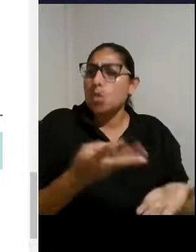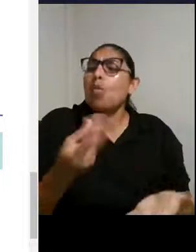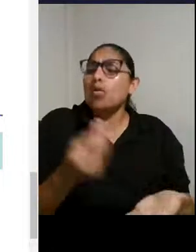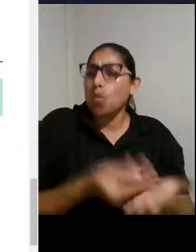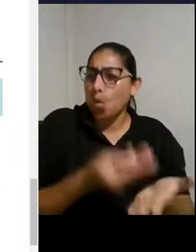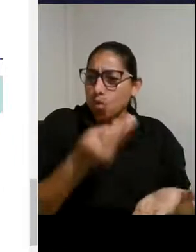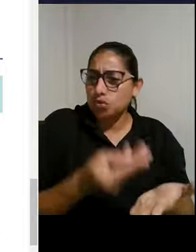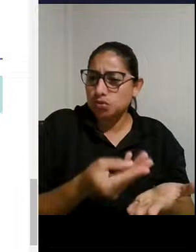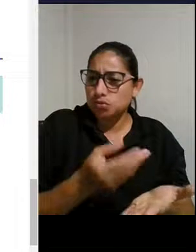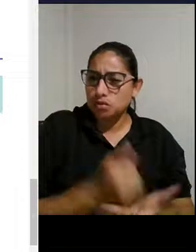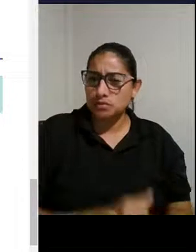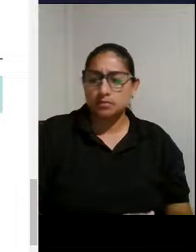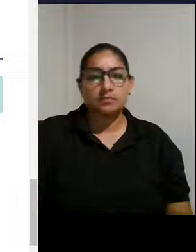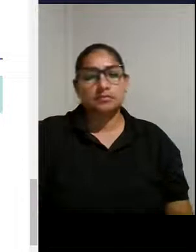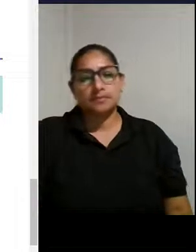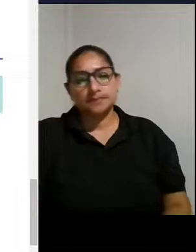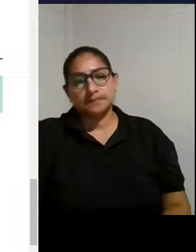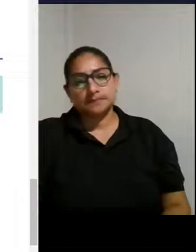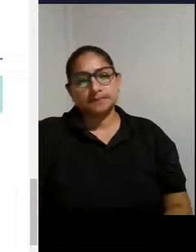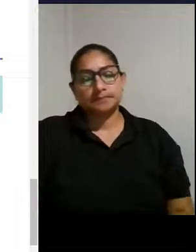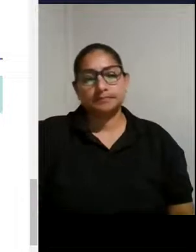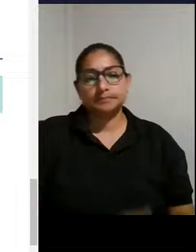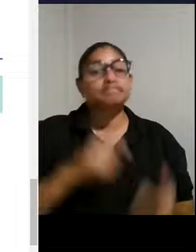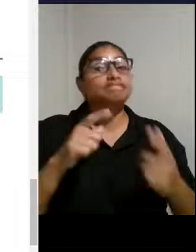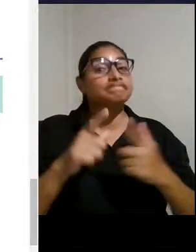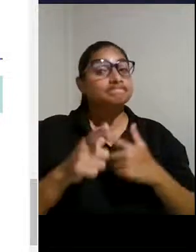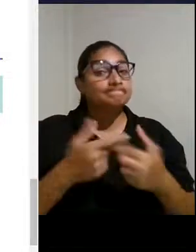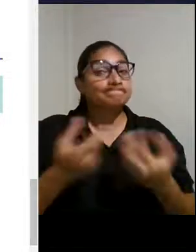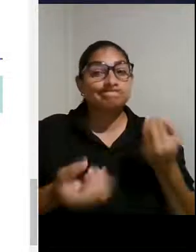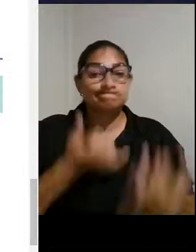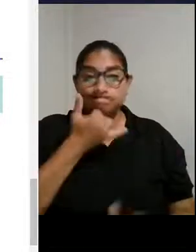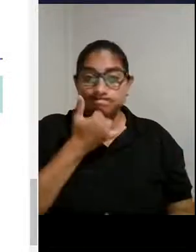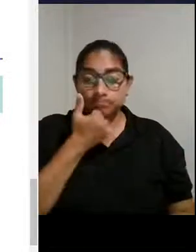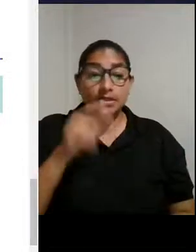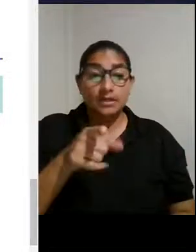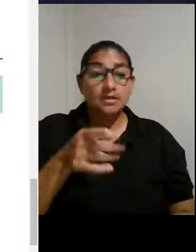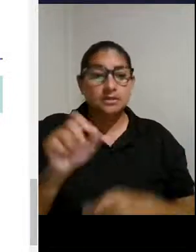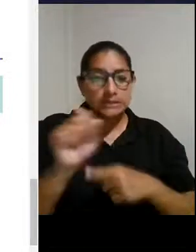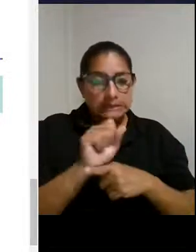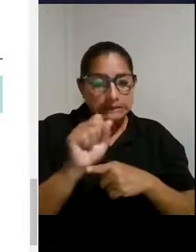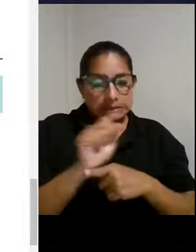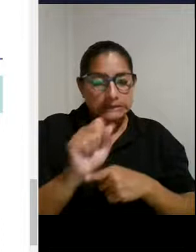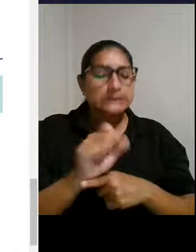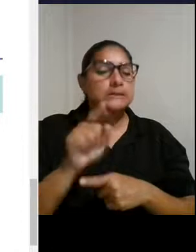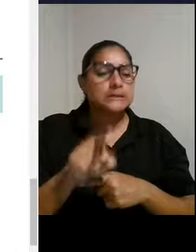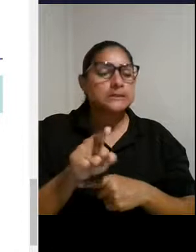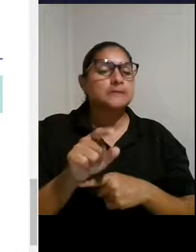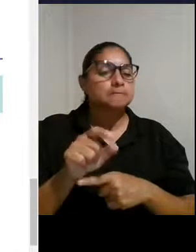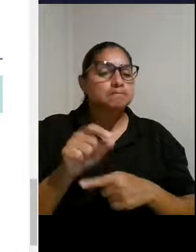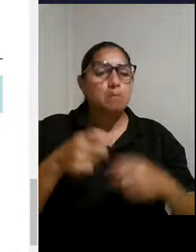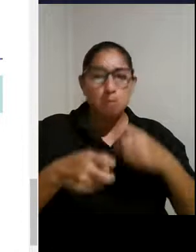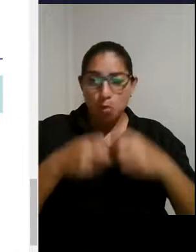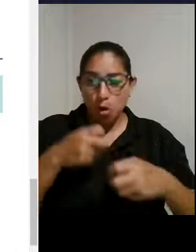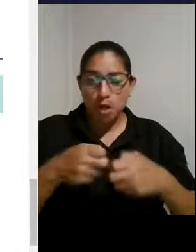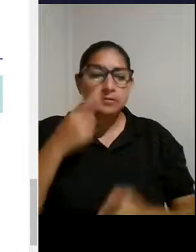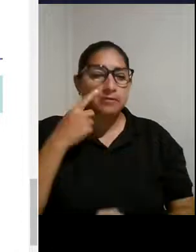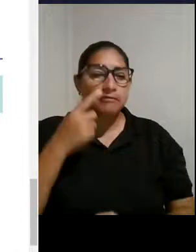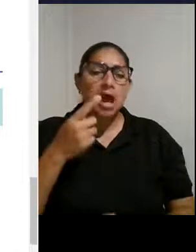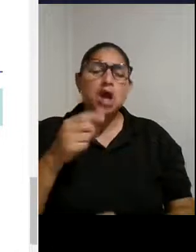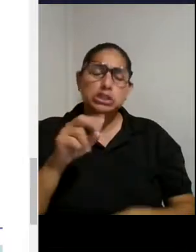Muy bien. Entonces, este tipo de ejercicios, que puede parecer natural